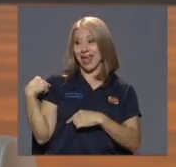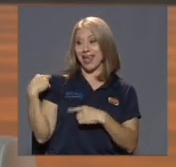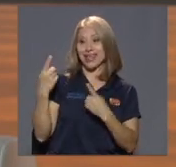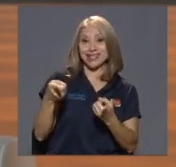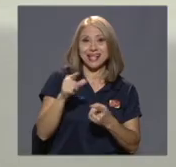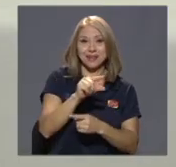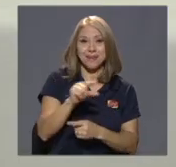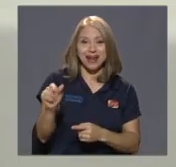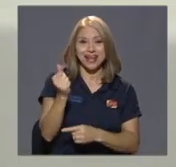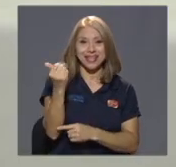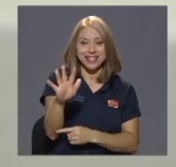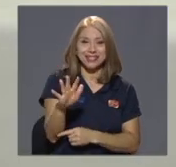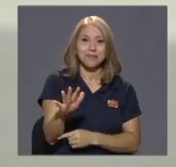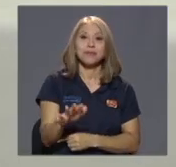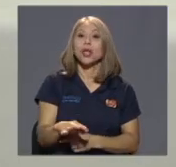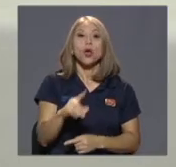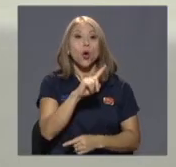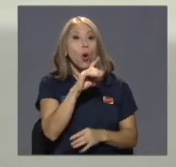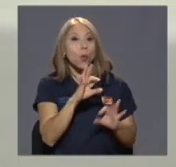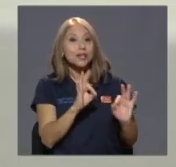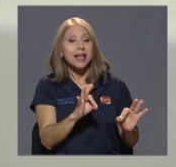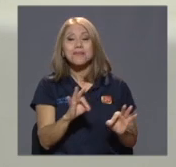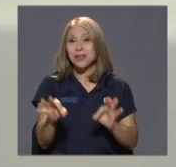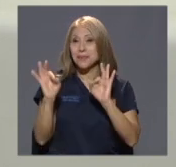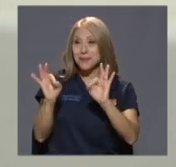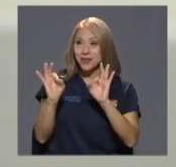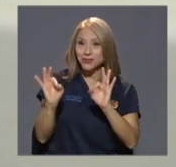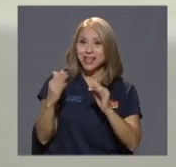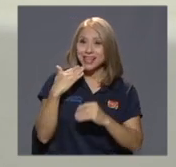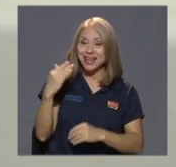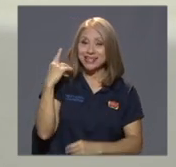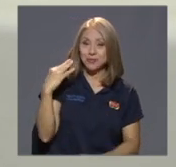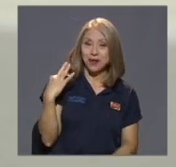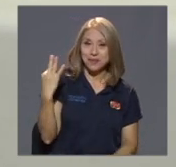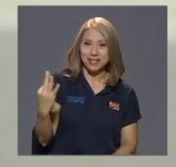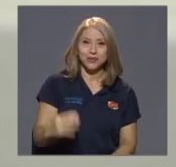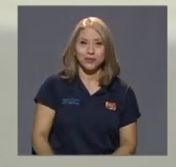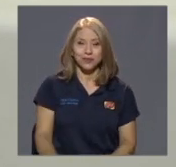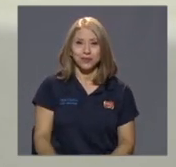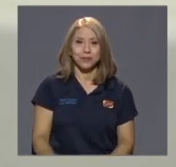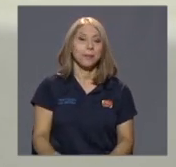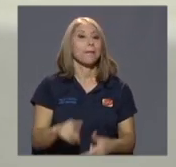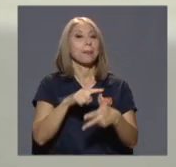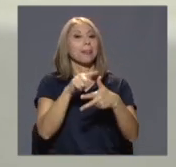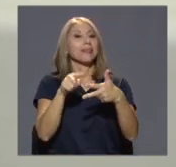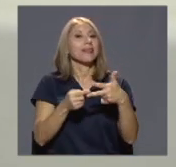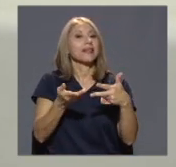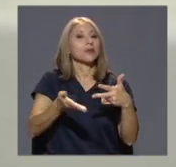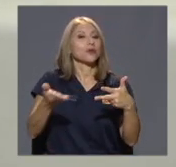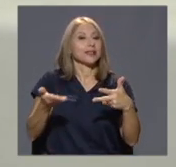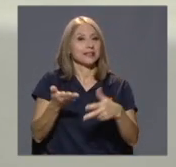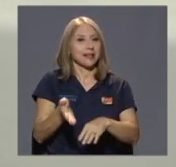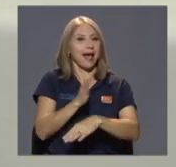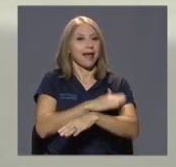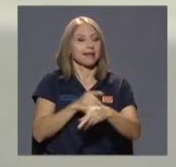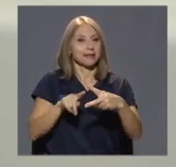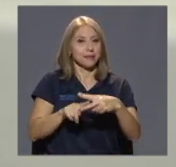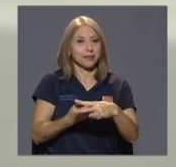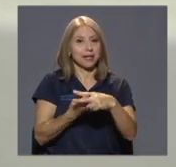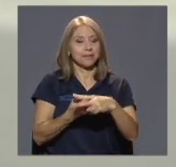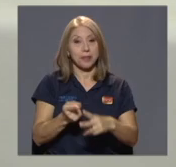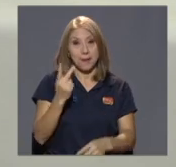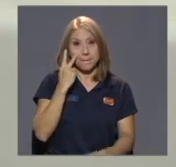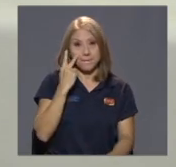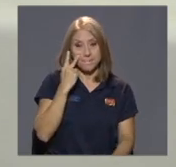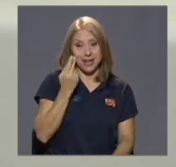bien, usted, Marlon. Muchas gracias por la invitación. Un saludo. Tres cositas antes de entrar en materia. Vea que lo acaba